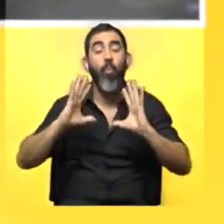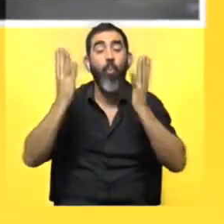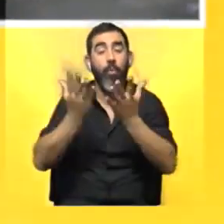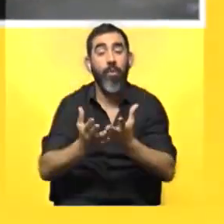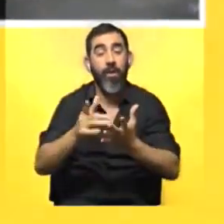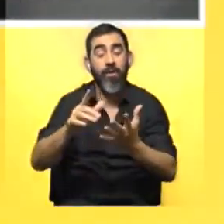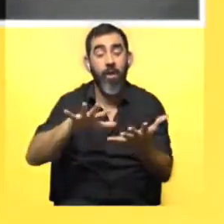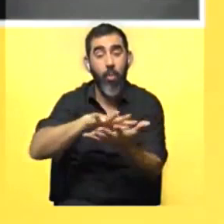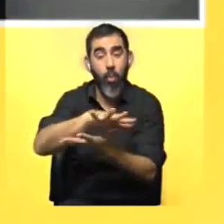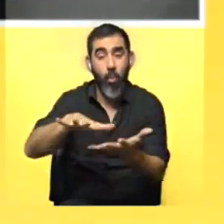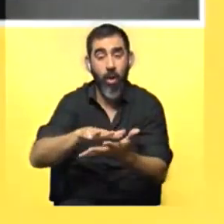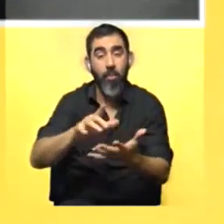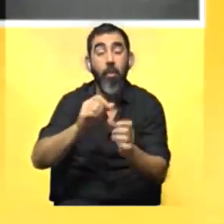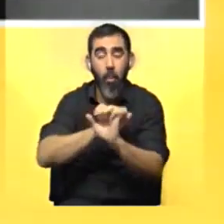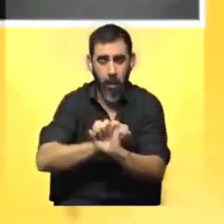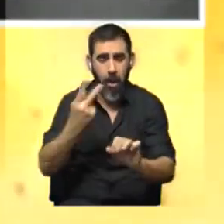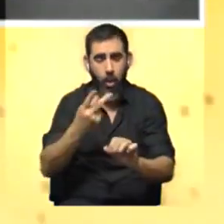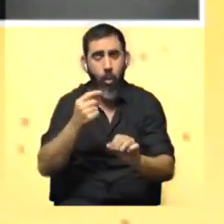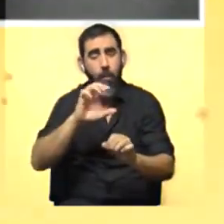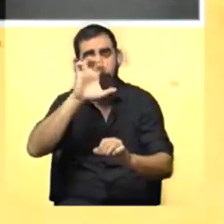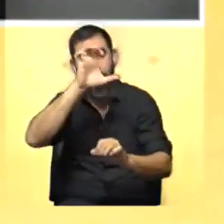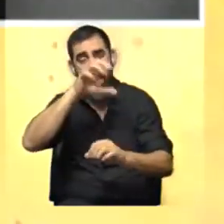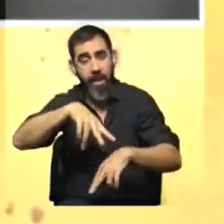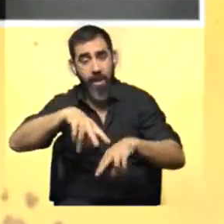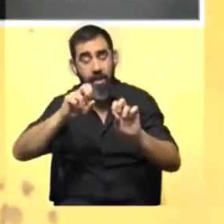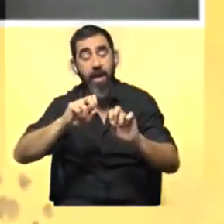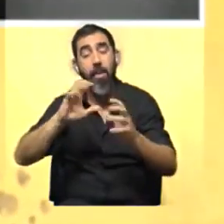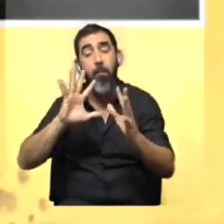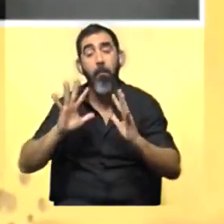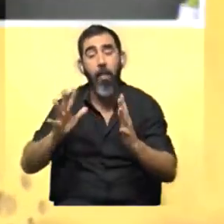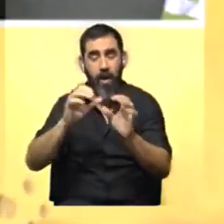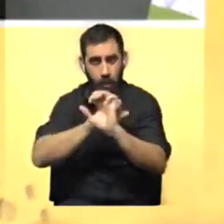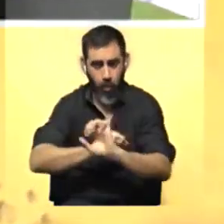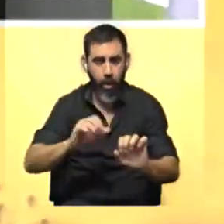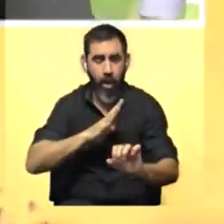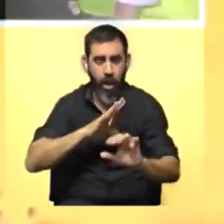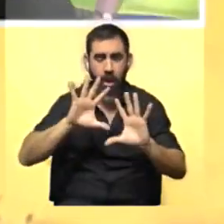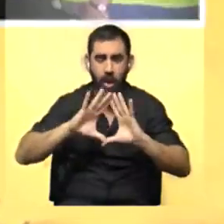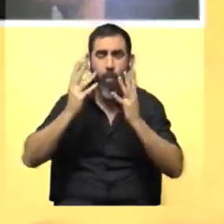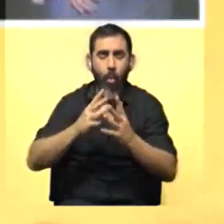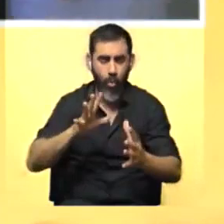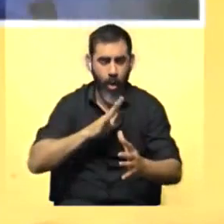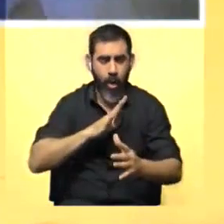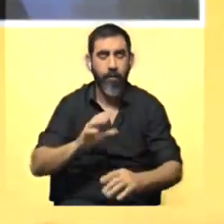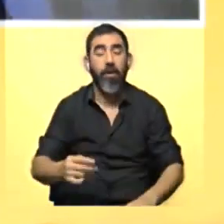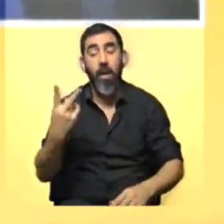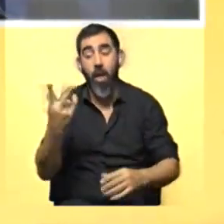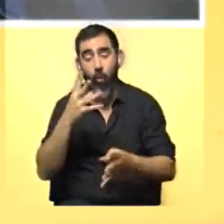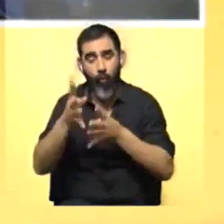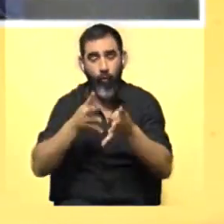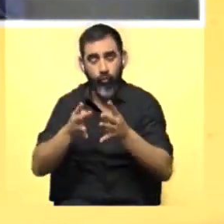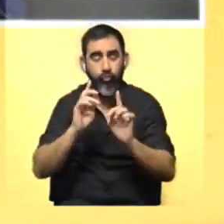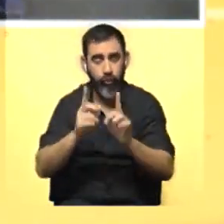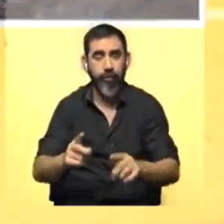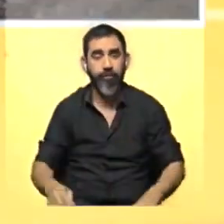este yacimiento, pero no son incompatibles la minería y los geoparques. Hay muchos ejemplos en geoparques mundiales donde también